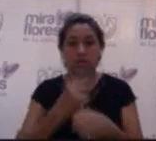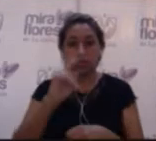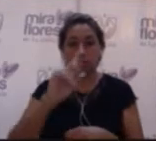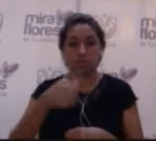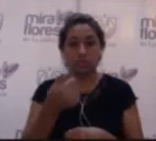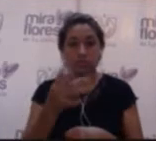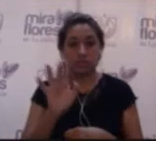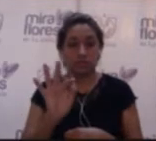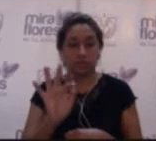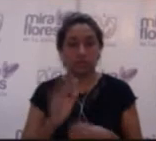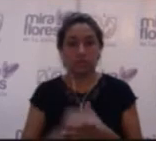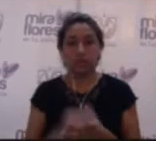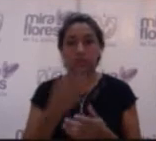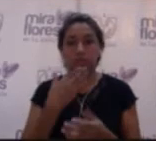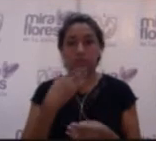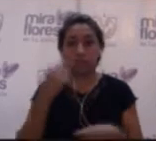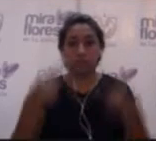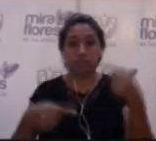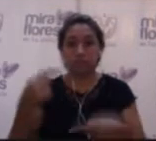2019. Al debate.